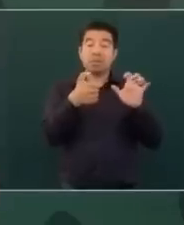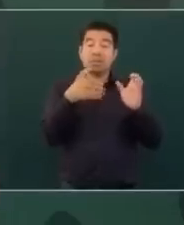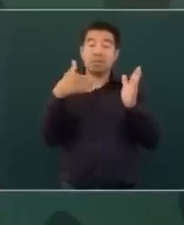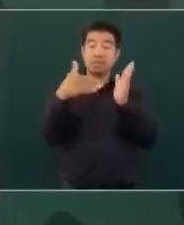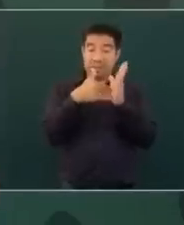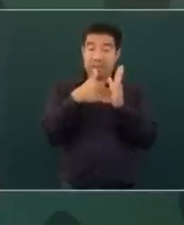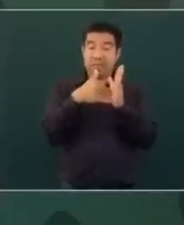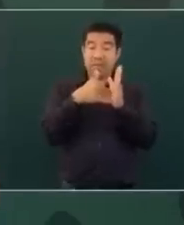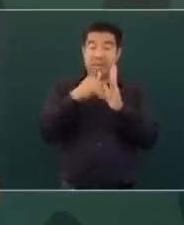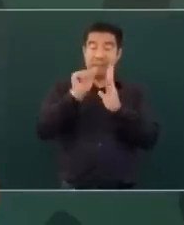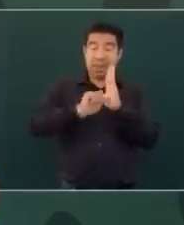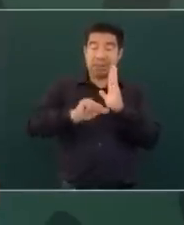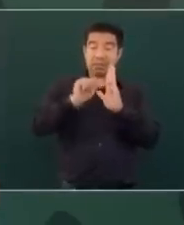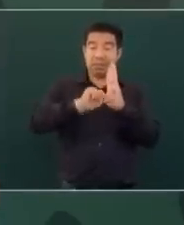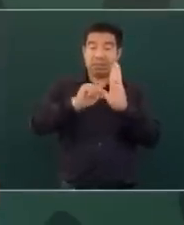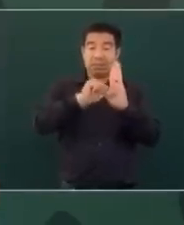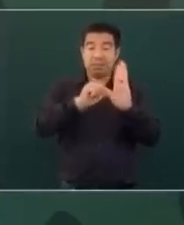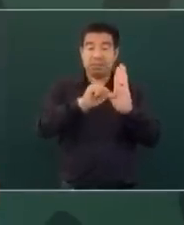al mes